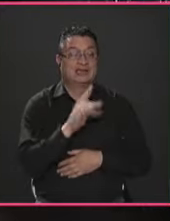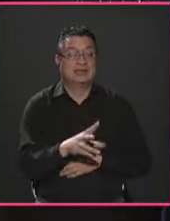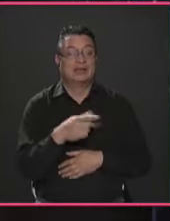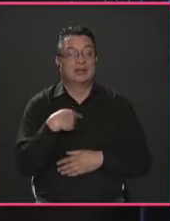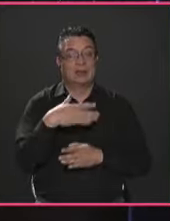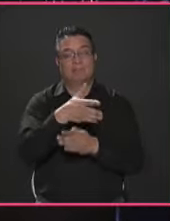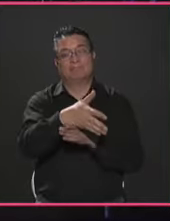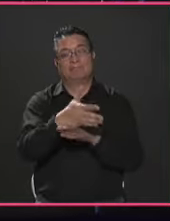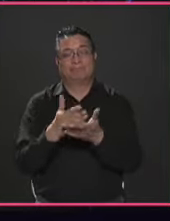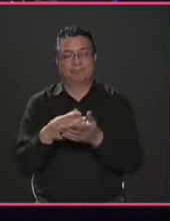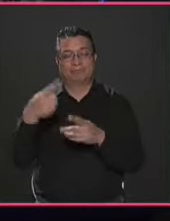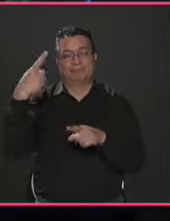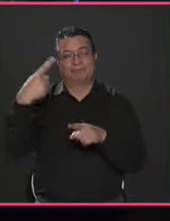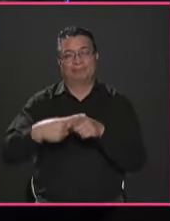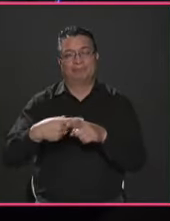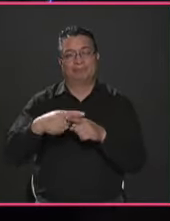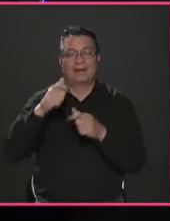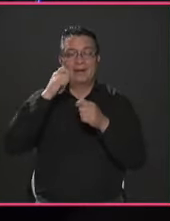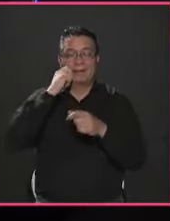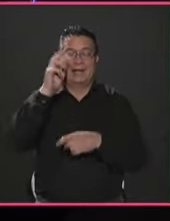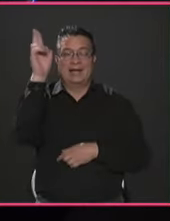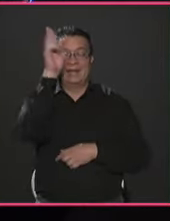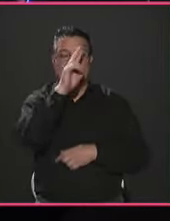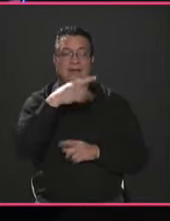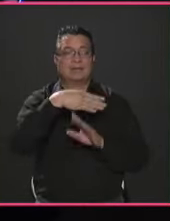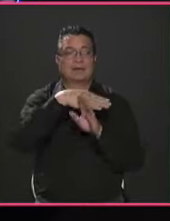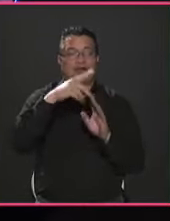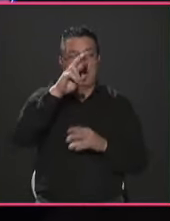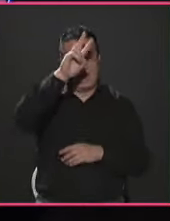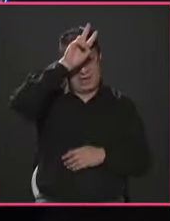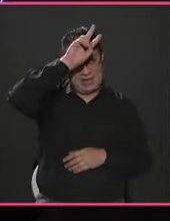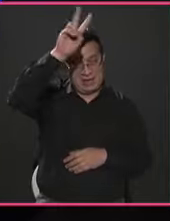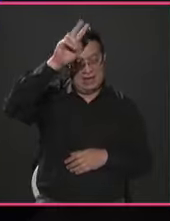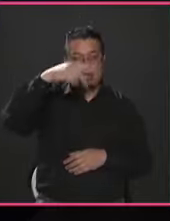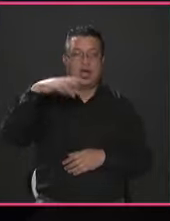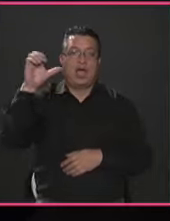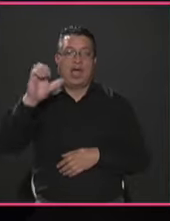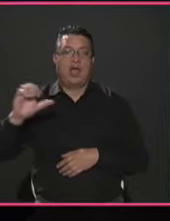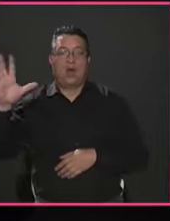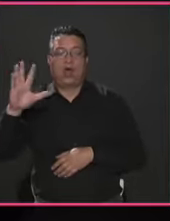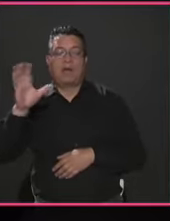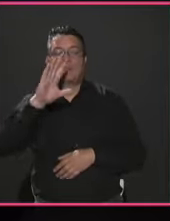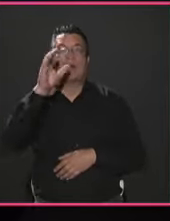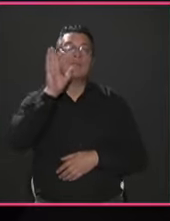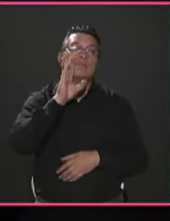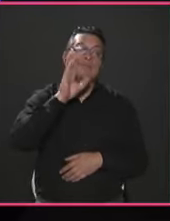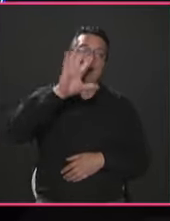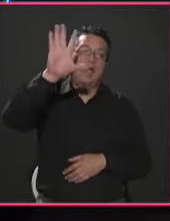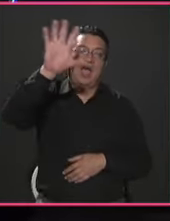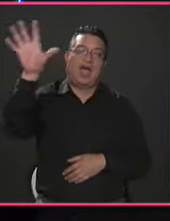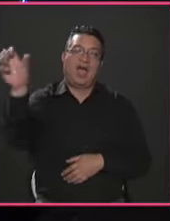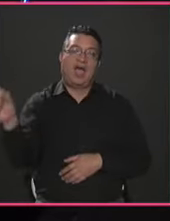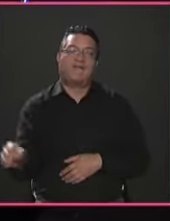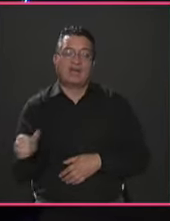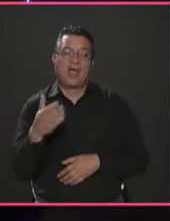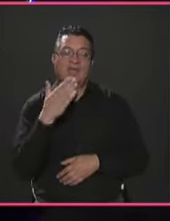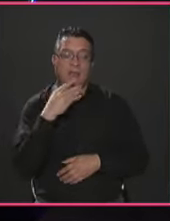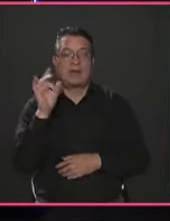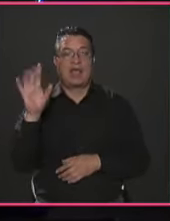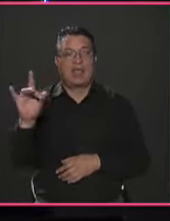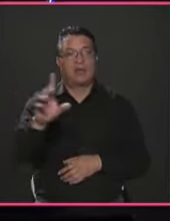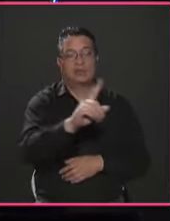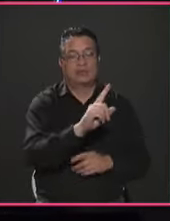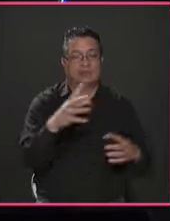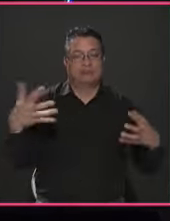del mestizaje en donde tenemos un componente amerindio un componente europeo y un componente africano en cada uno de nu nuestro individuo